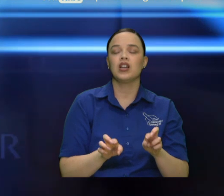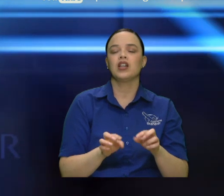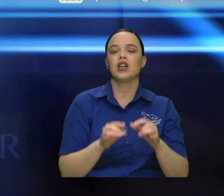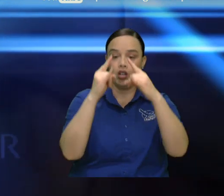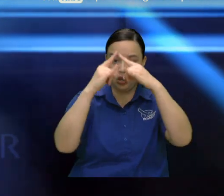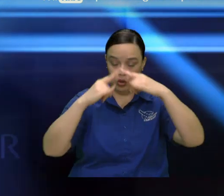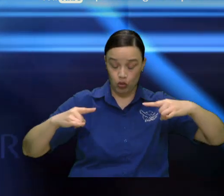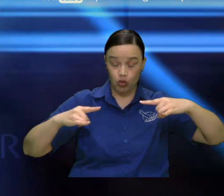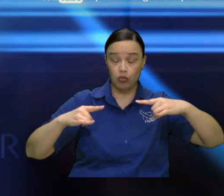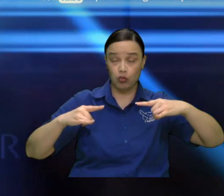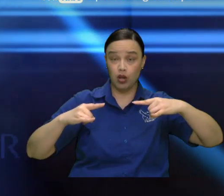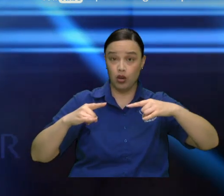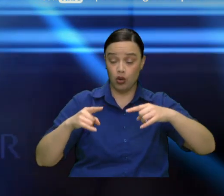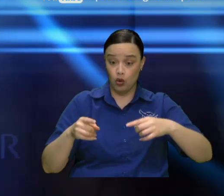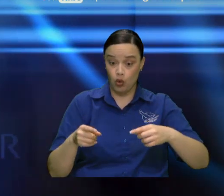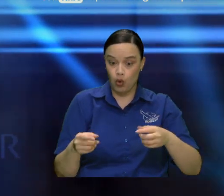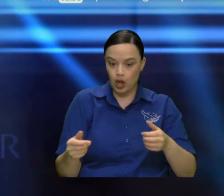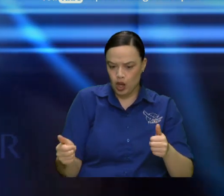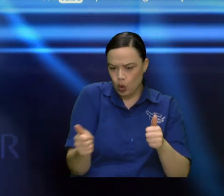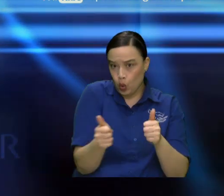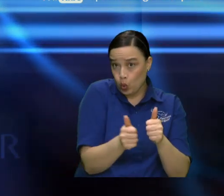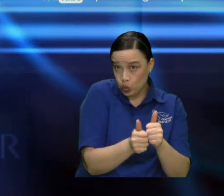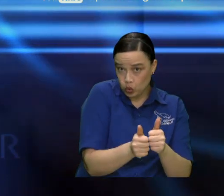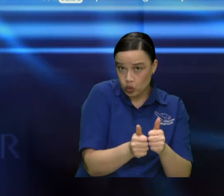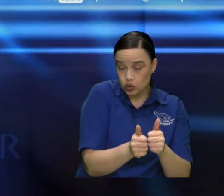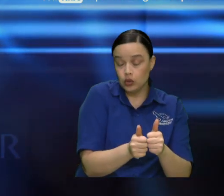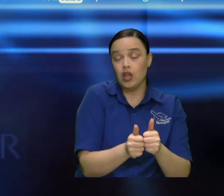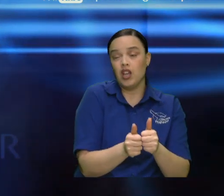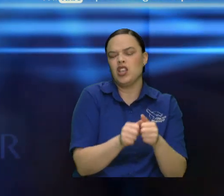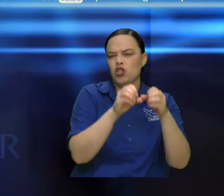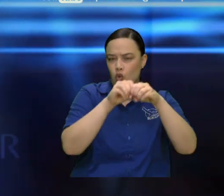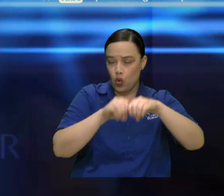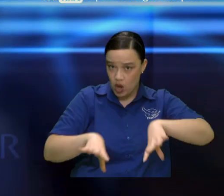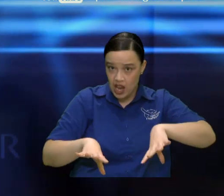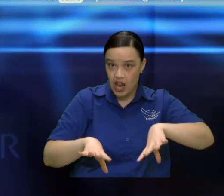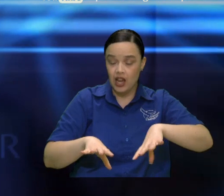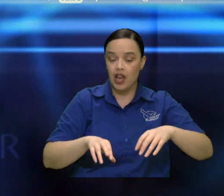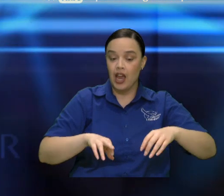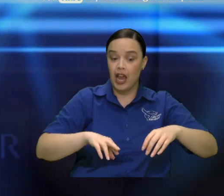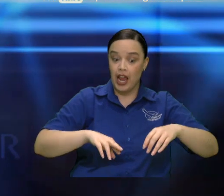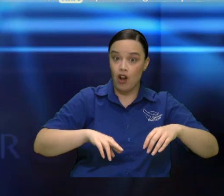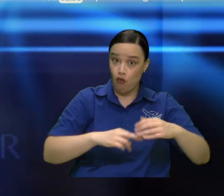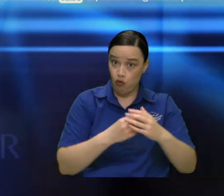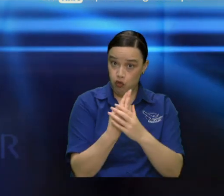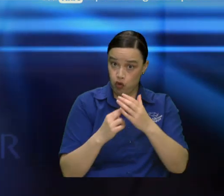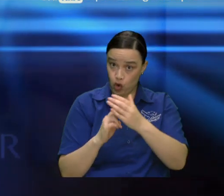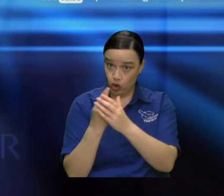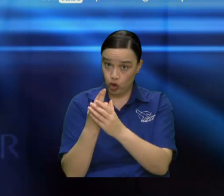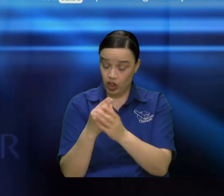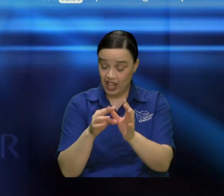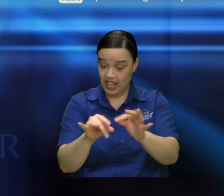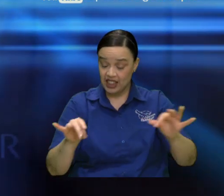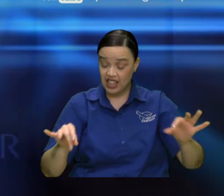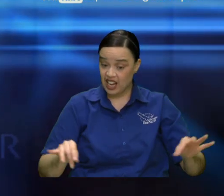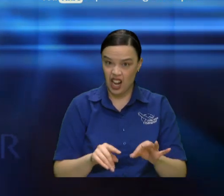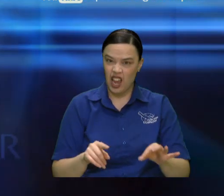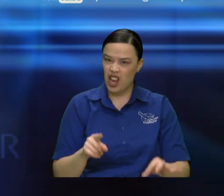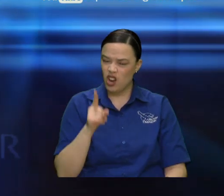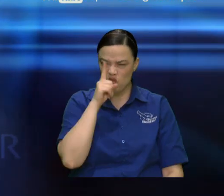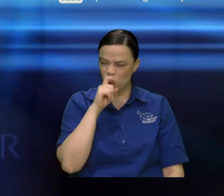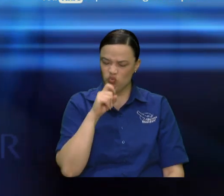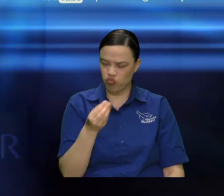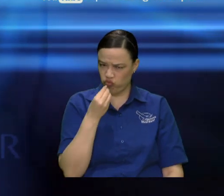producto de la tierra hasta casa y no dejaban sustento alguno en israel ni oveja